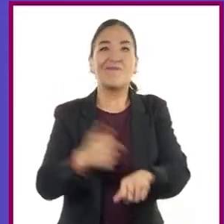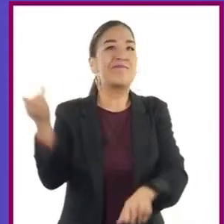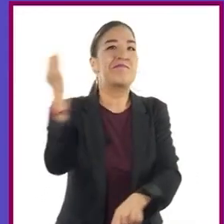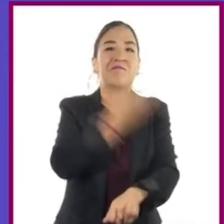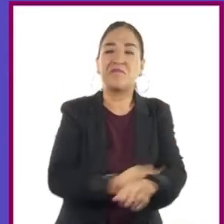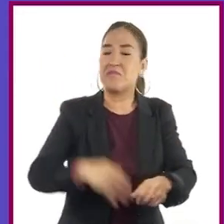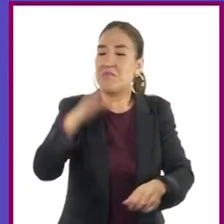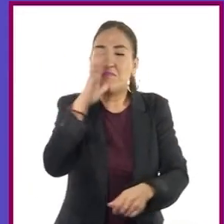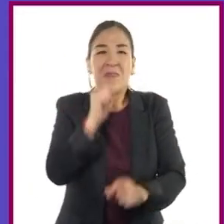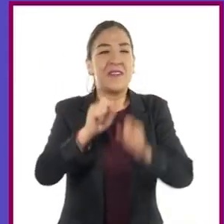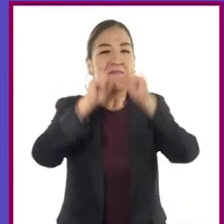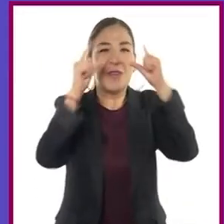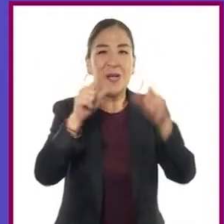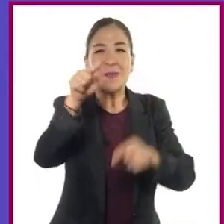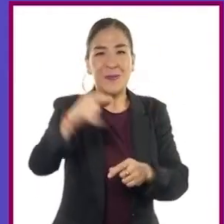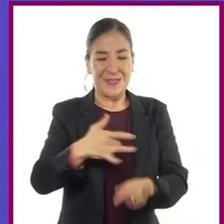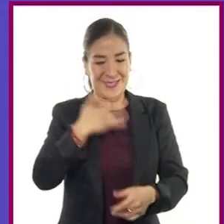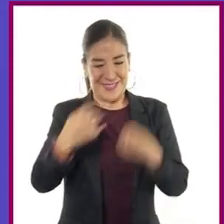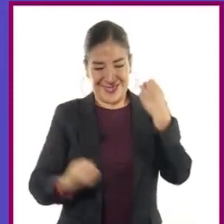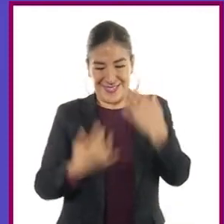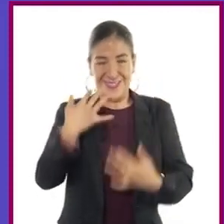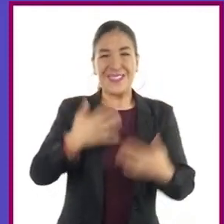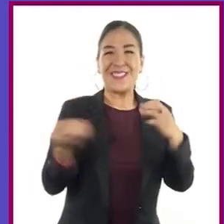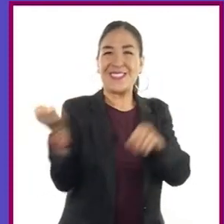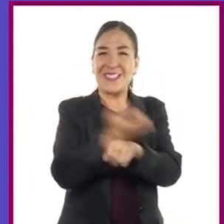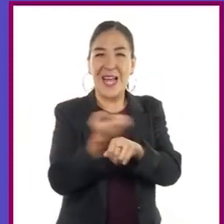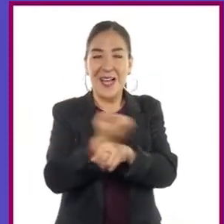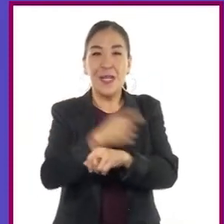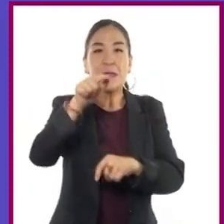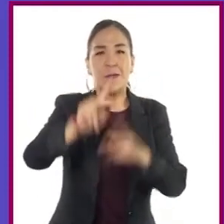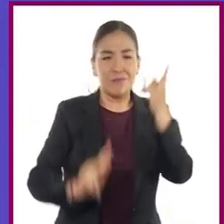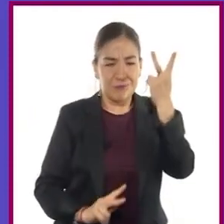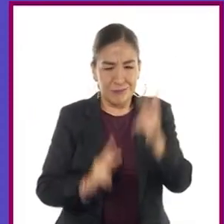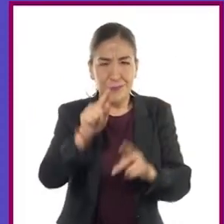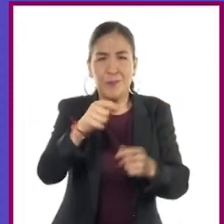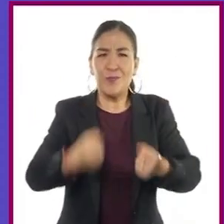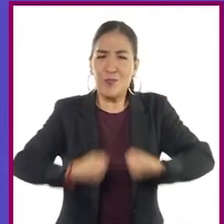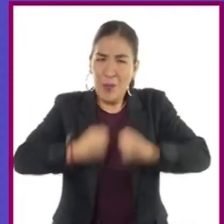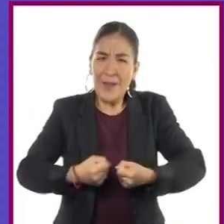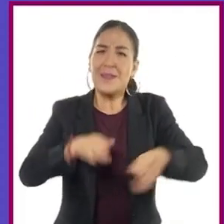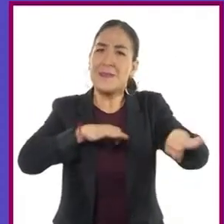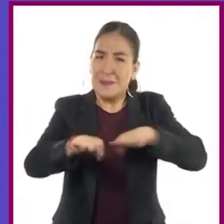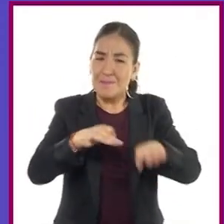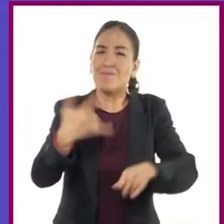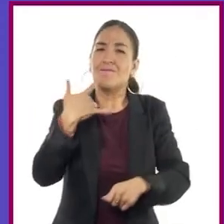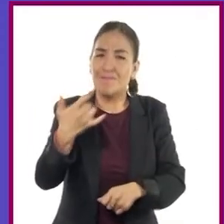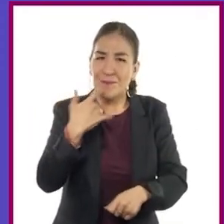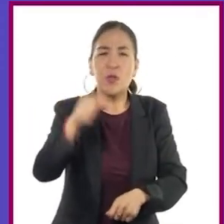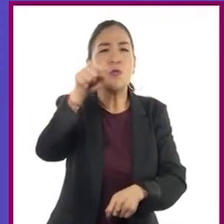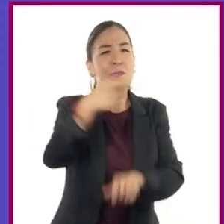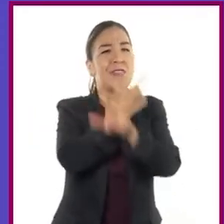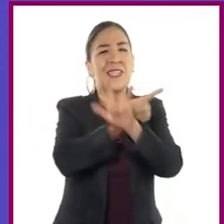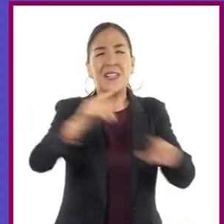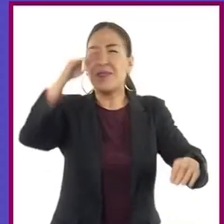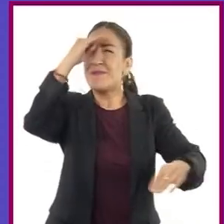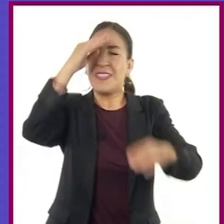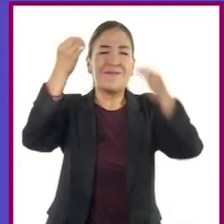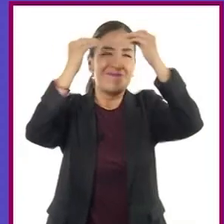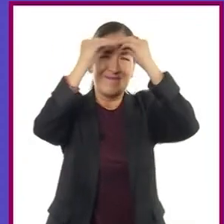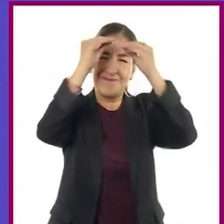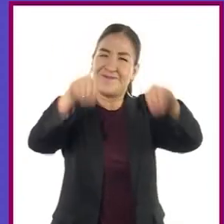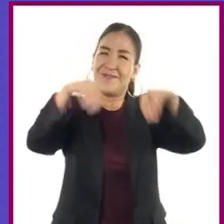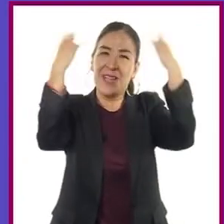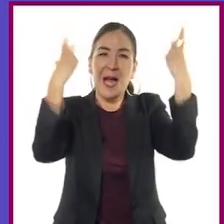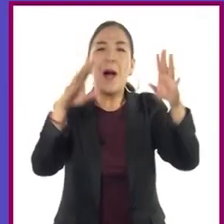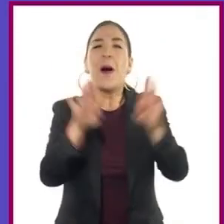despertar. Siente correr la sangre por tus venas. Siembra tu tierra y ponte a trabajar. Deja volar libre tu pensamiento.